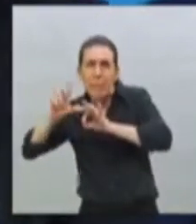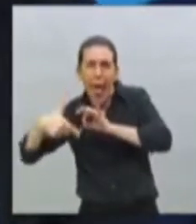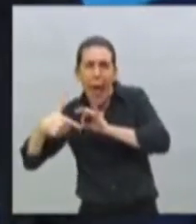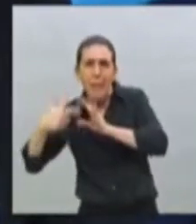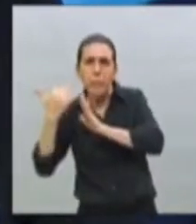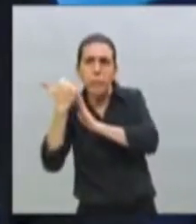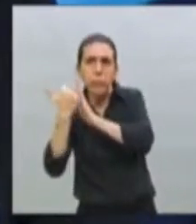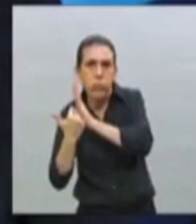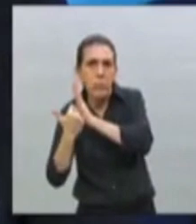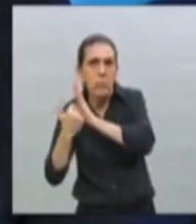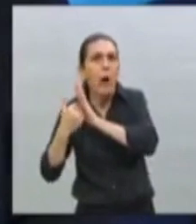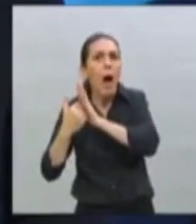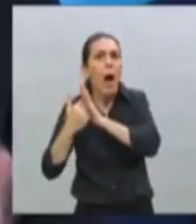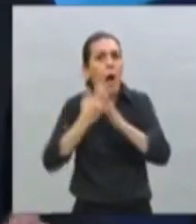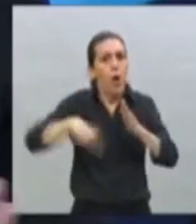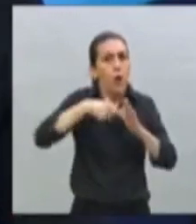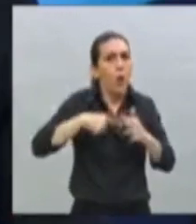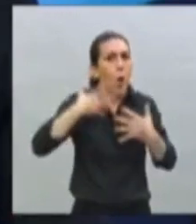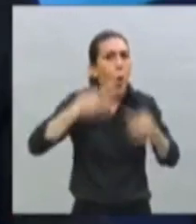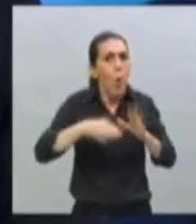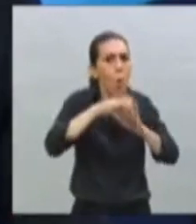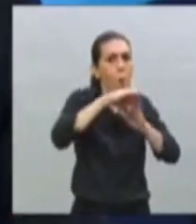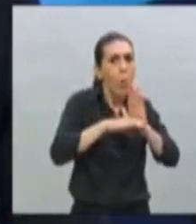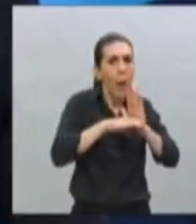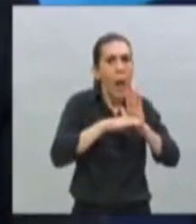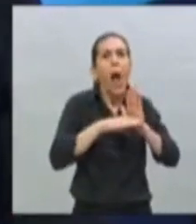vamos cumpliendo objetivos, la cuarentena va cambiando.